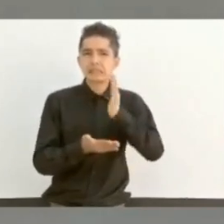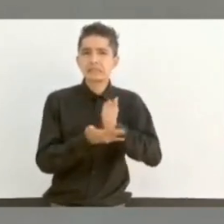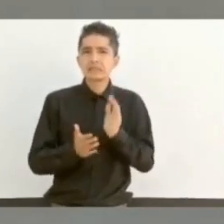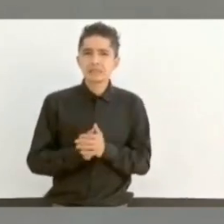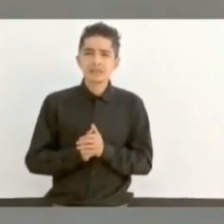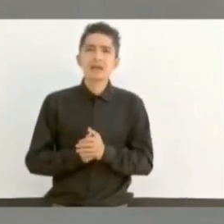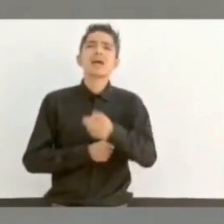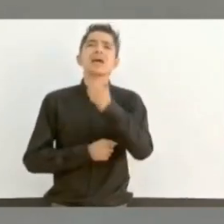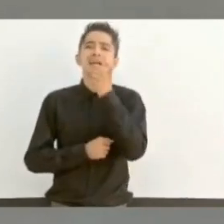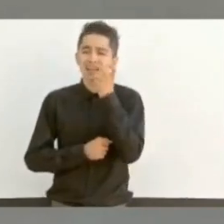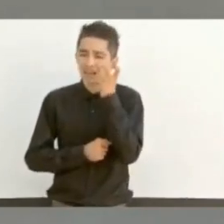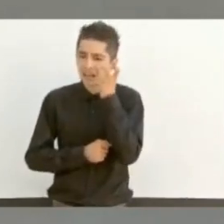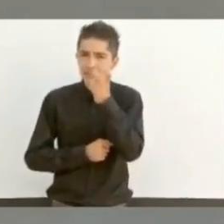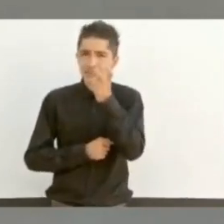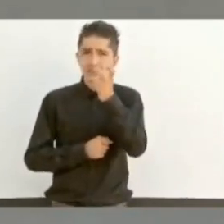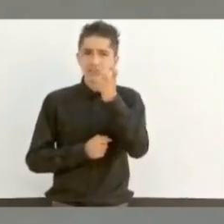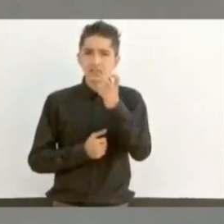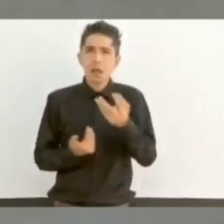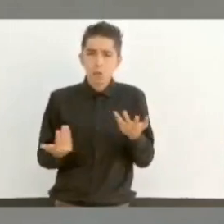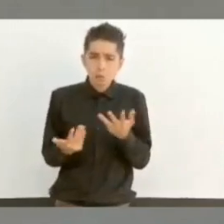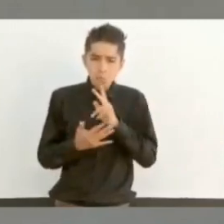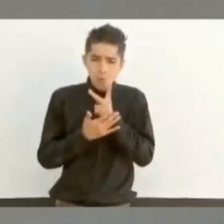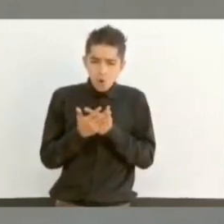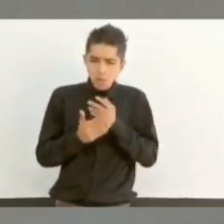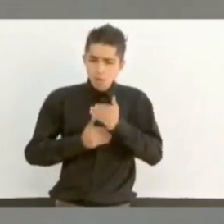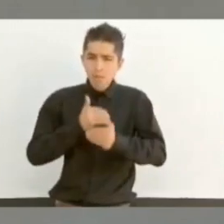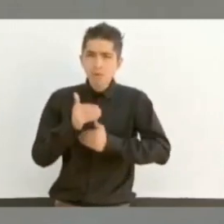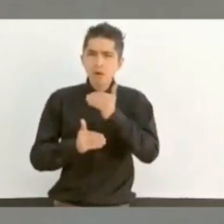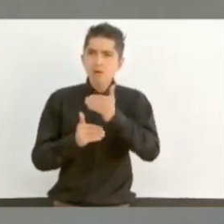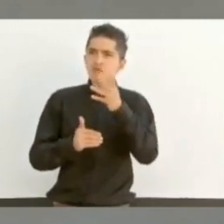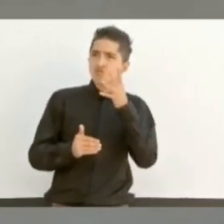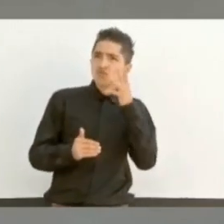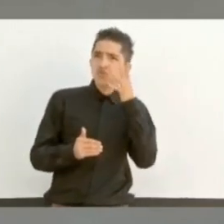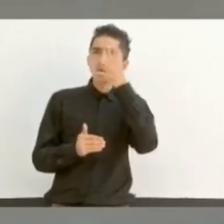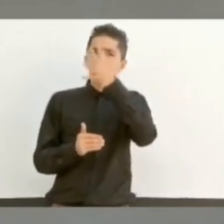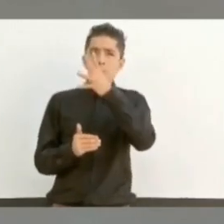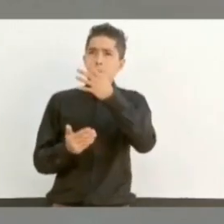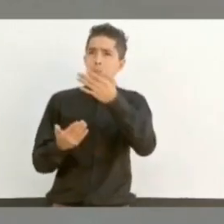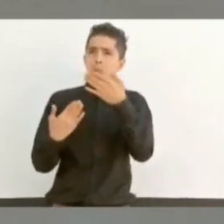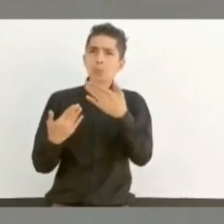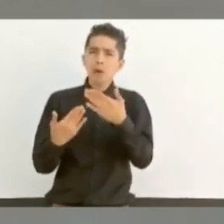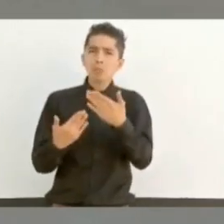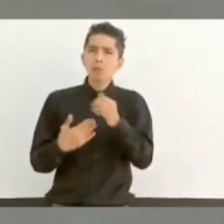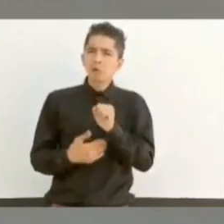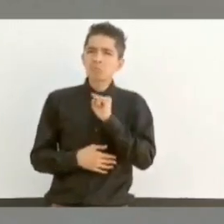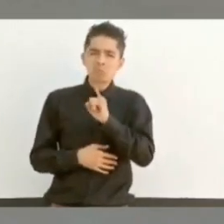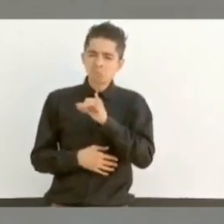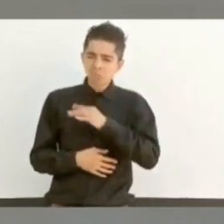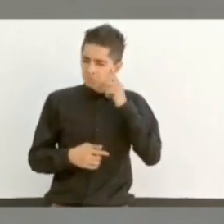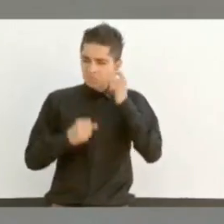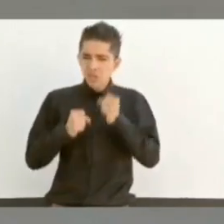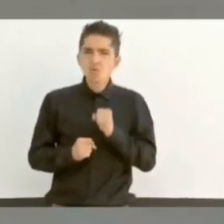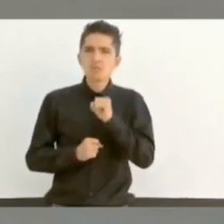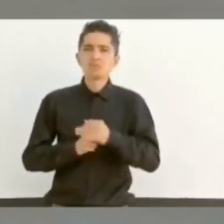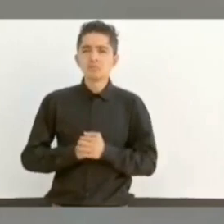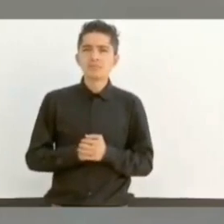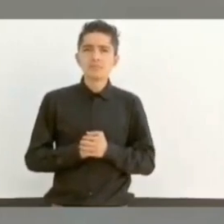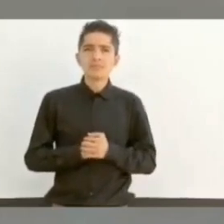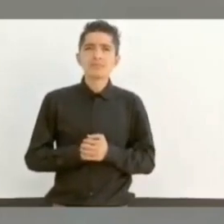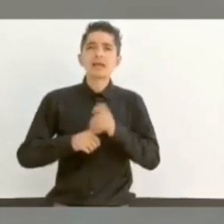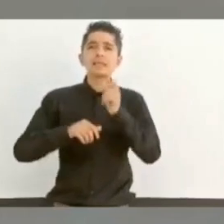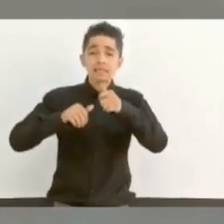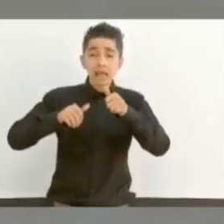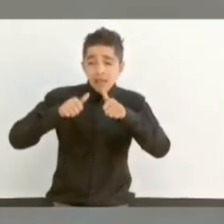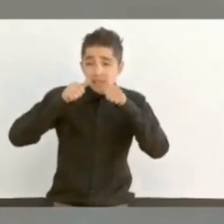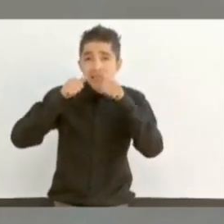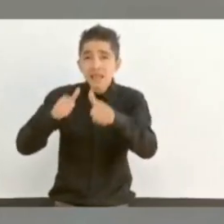Estas acciones tienen que dar fruto más temprano que tarde. Es atender